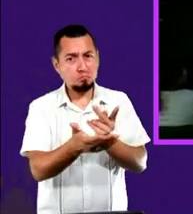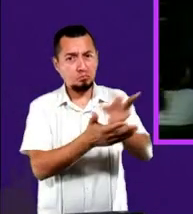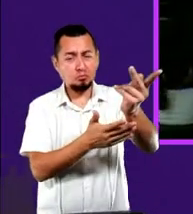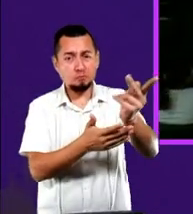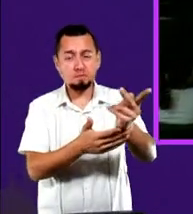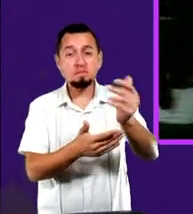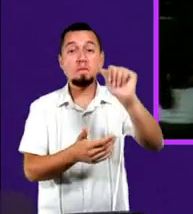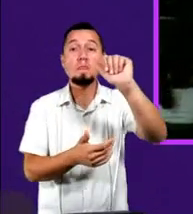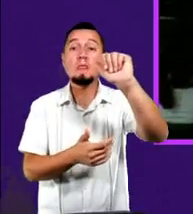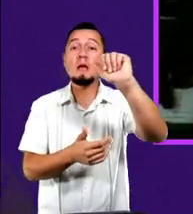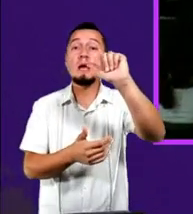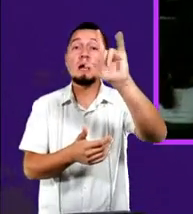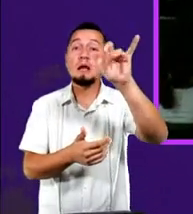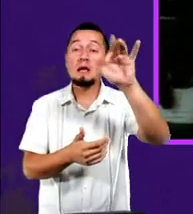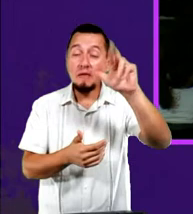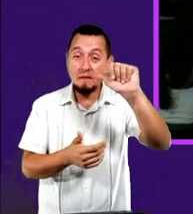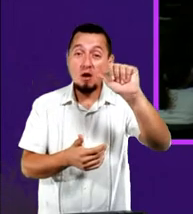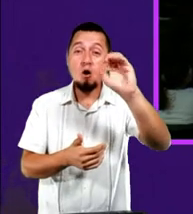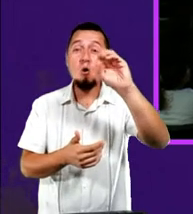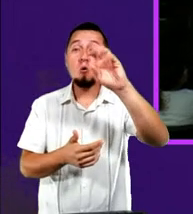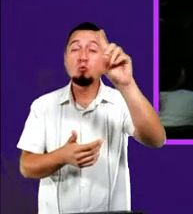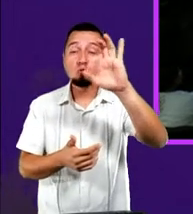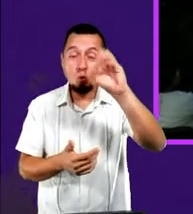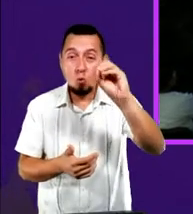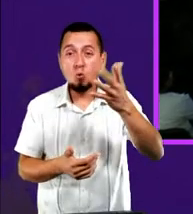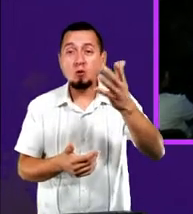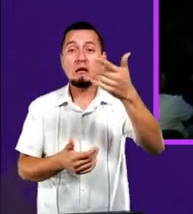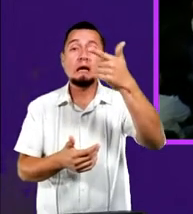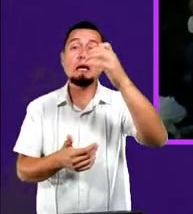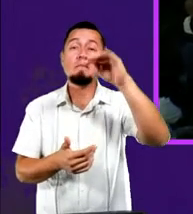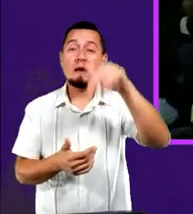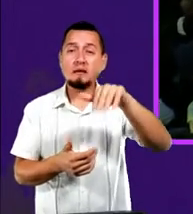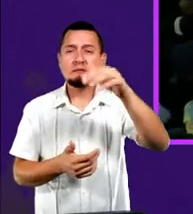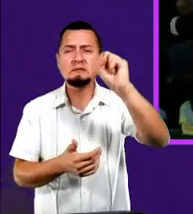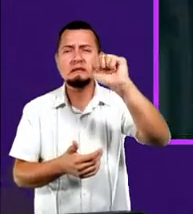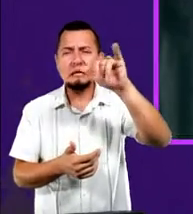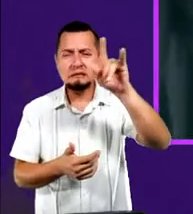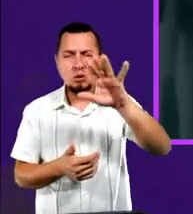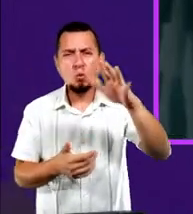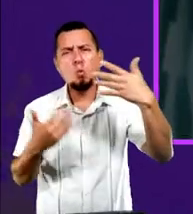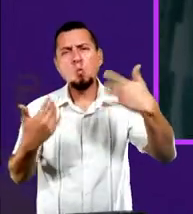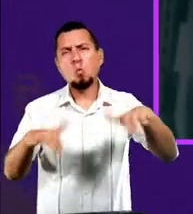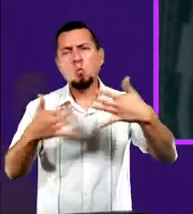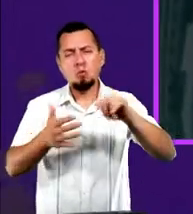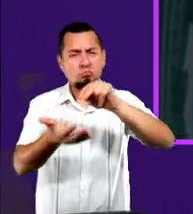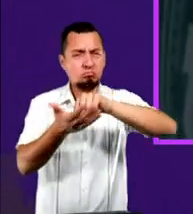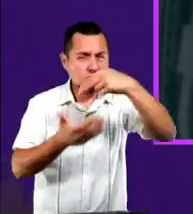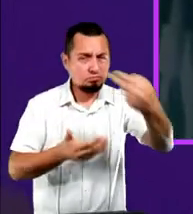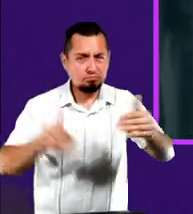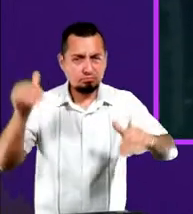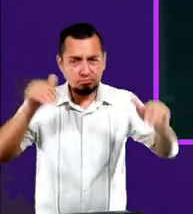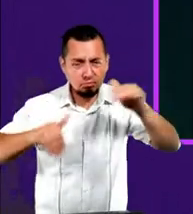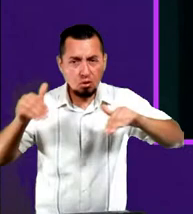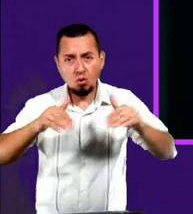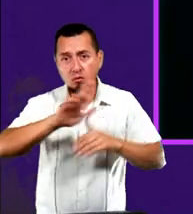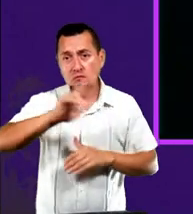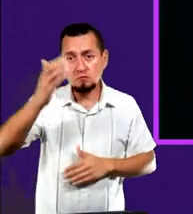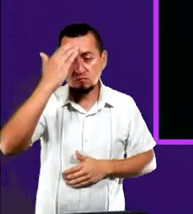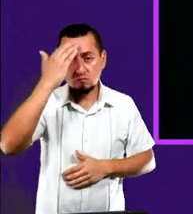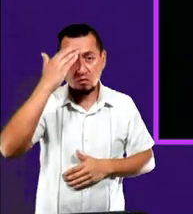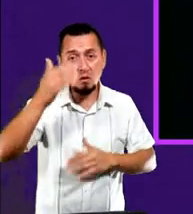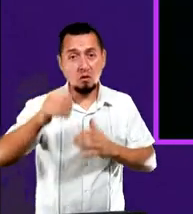García, Germán Sánchez, que son de deportes de natación, de clavados, y la golfista Lorena Ochoa.